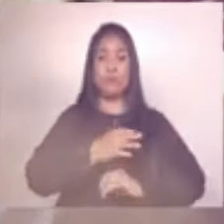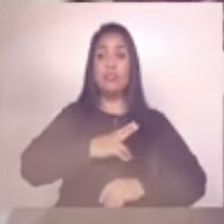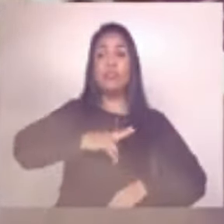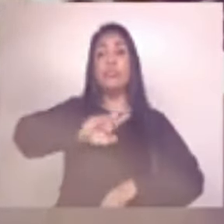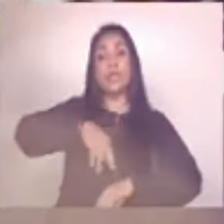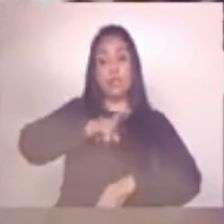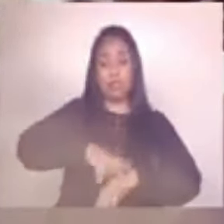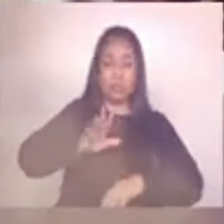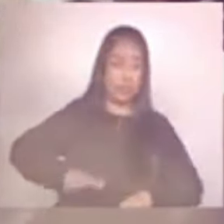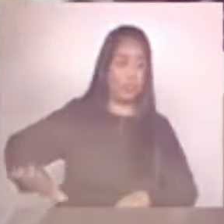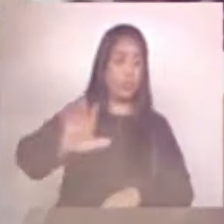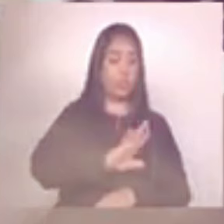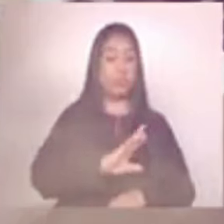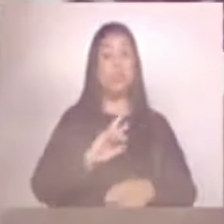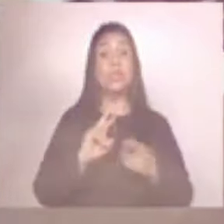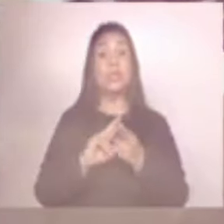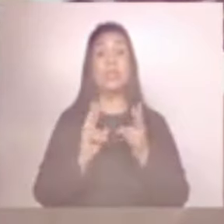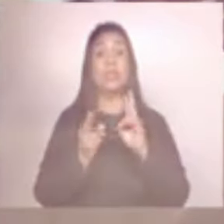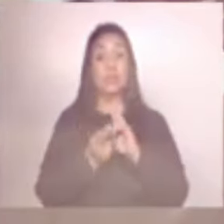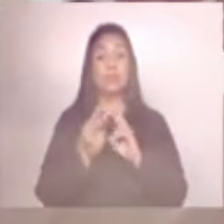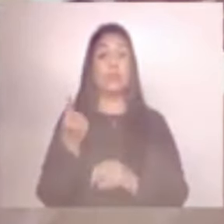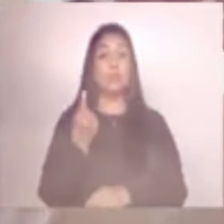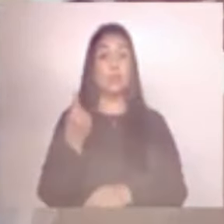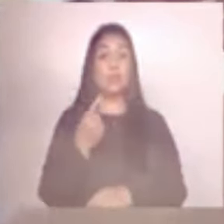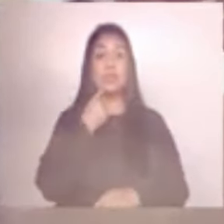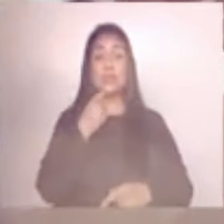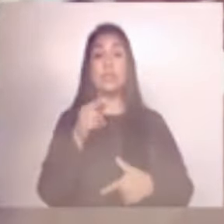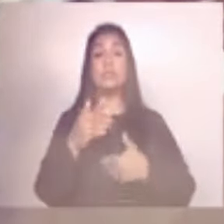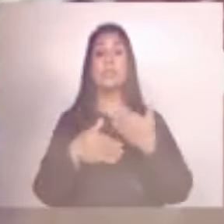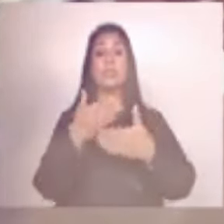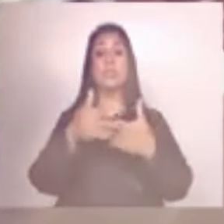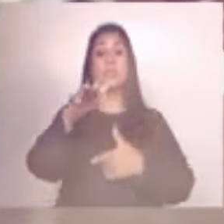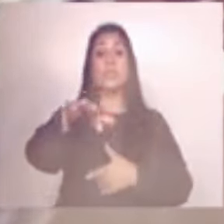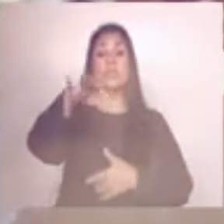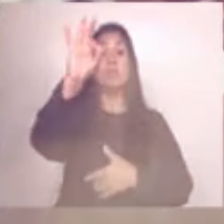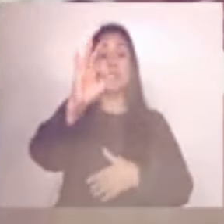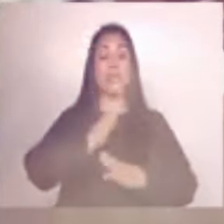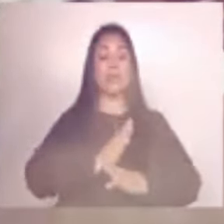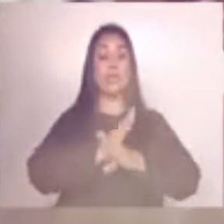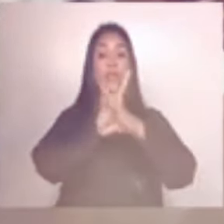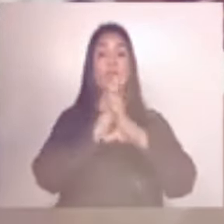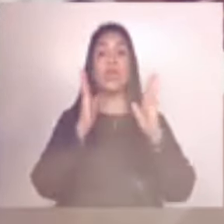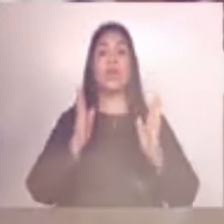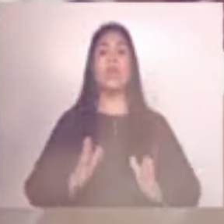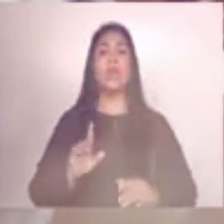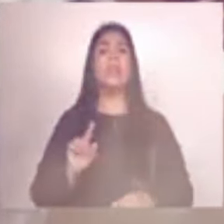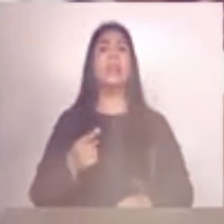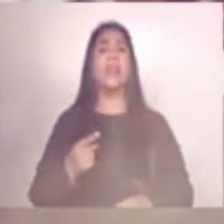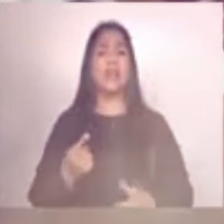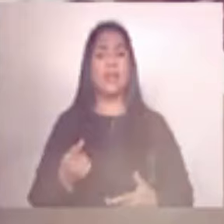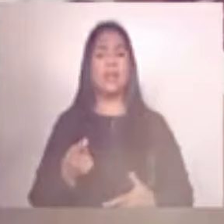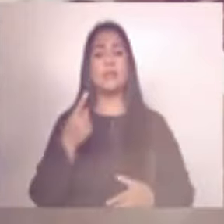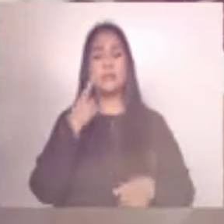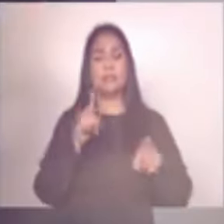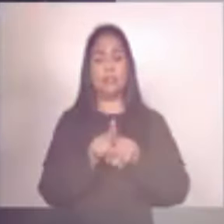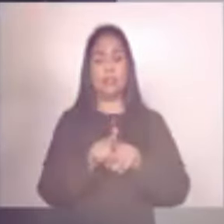reformas más importantes está el proceso de selección de la defensora, quien será designada de una